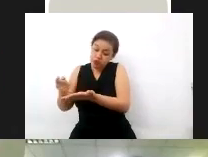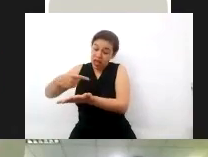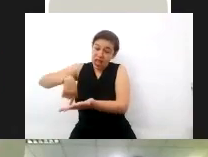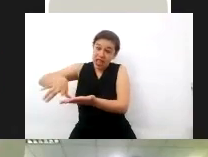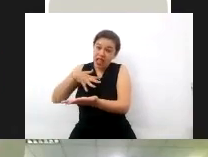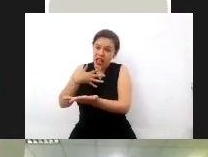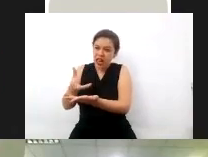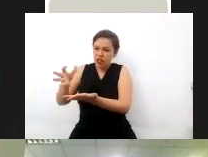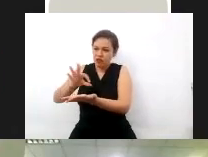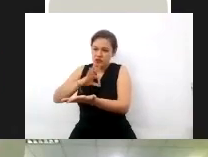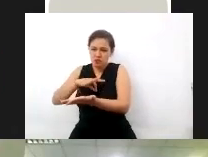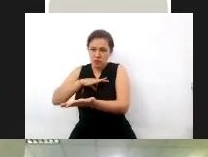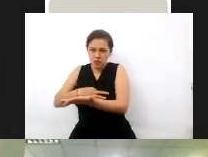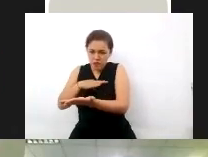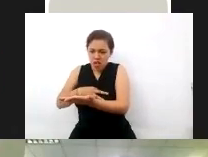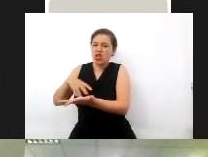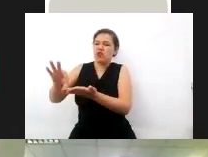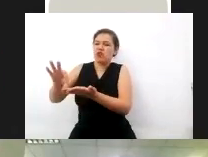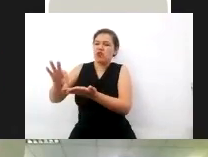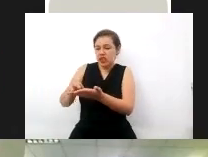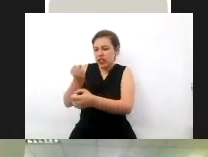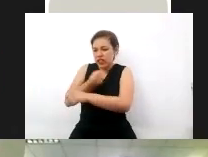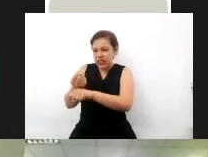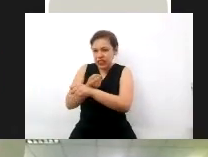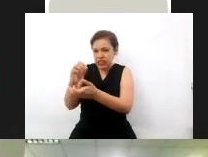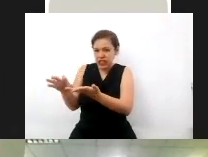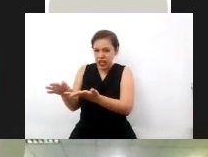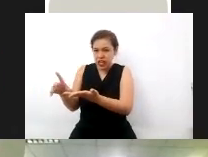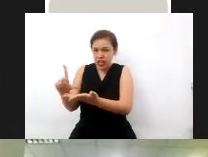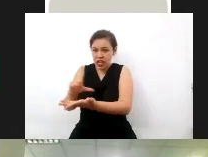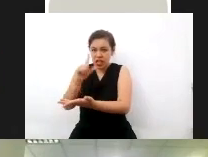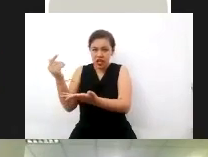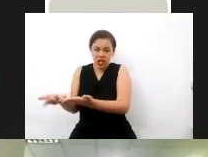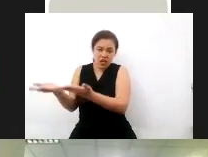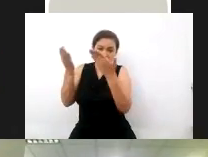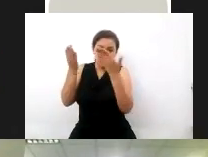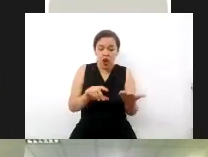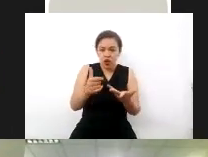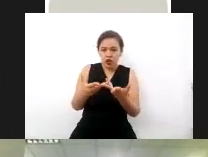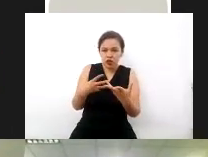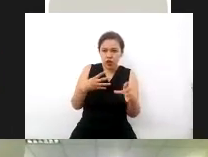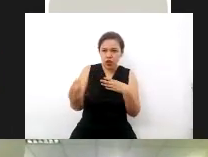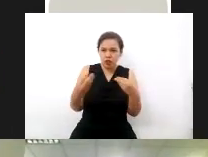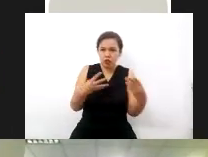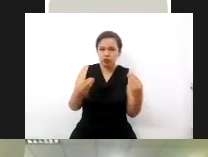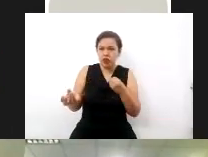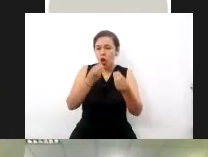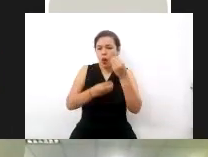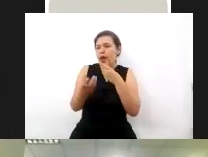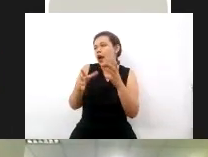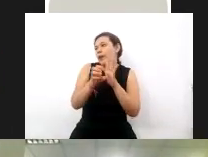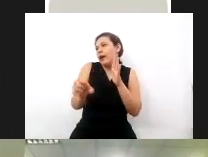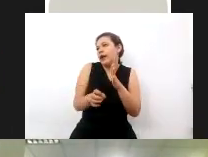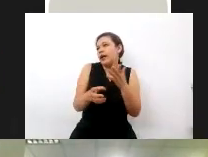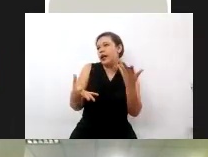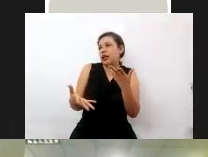la carne de la sangre nos van a contaminar a lo mejor un producto que es de consumo inmediato, por ejemplo, un